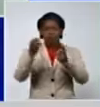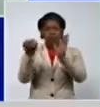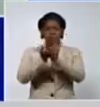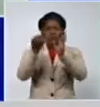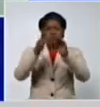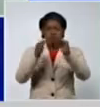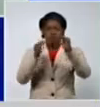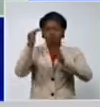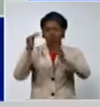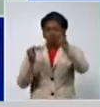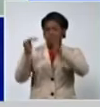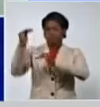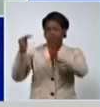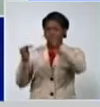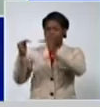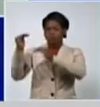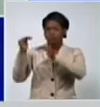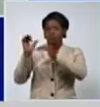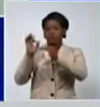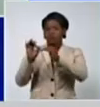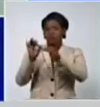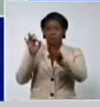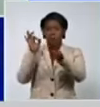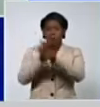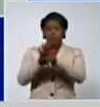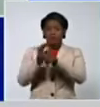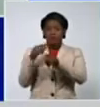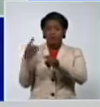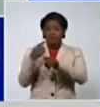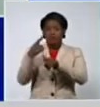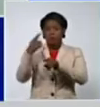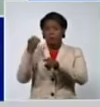pandemia. Estamos hablando de un total de